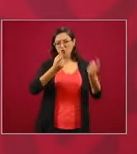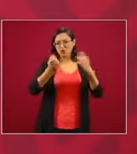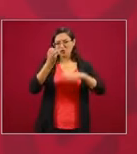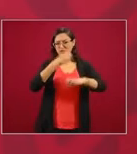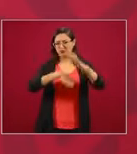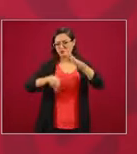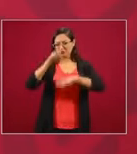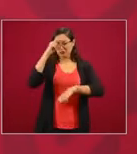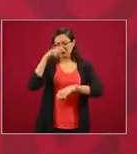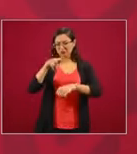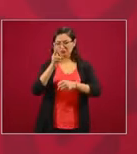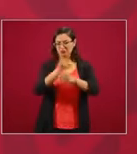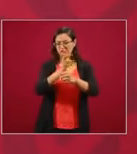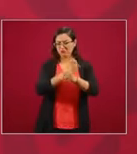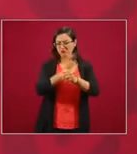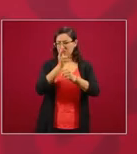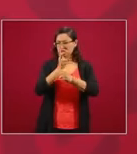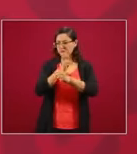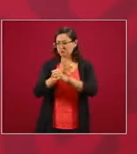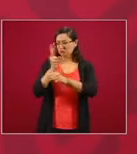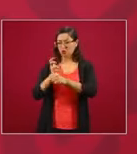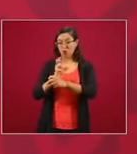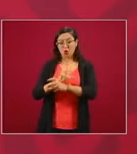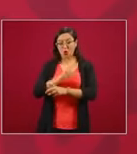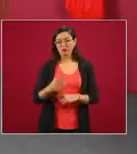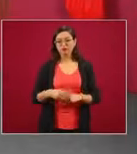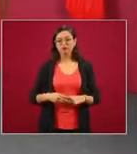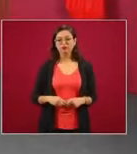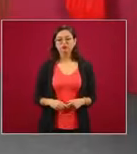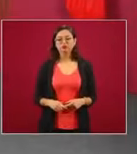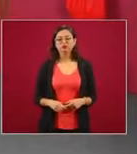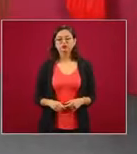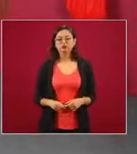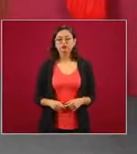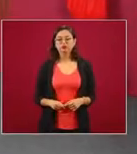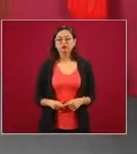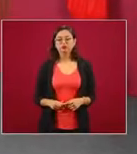mexicanos. No están todos, faltan dos.